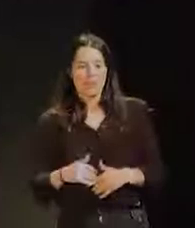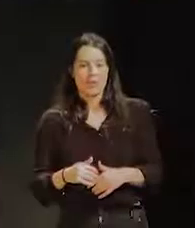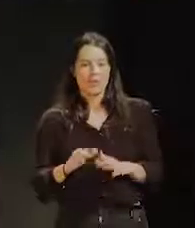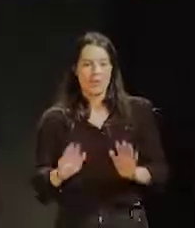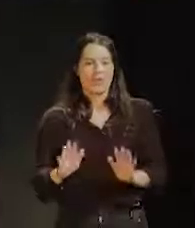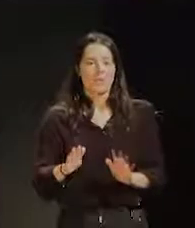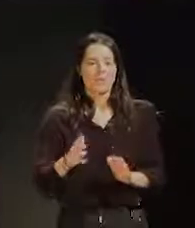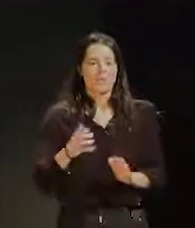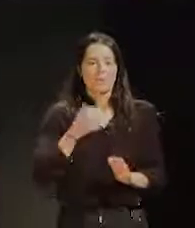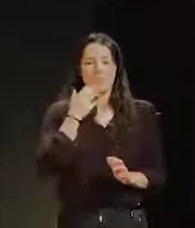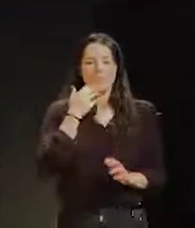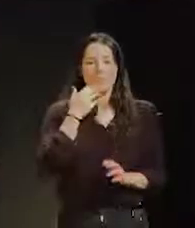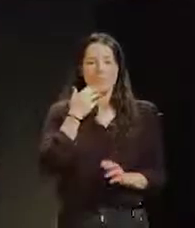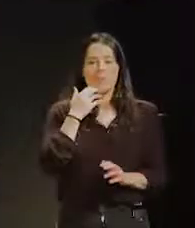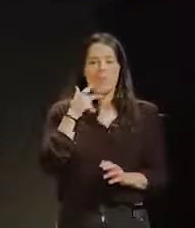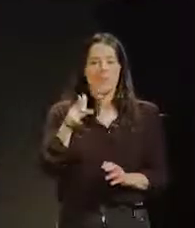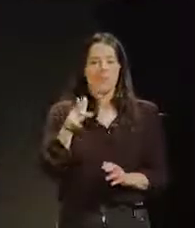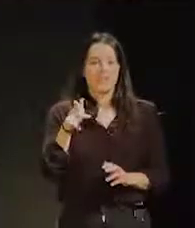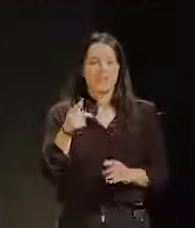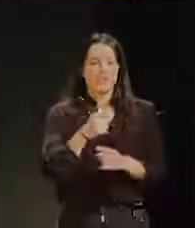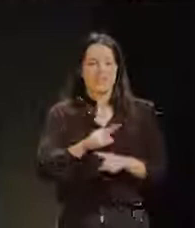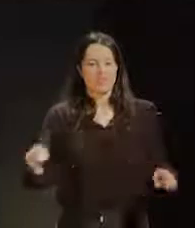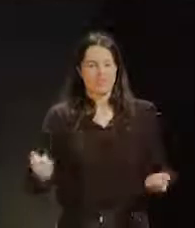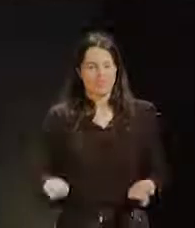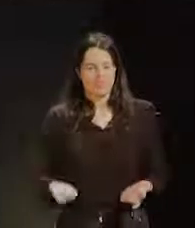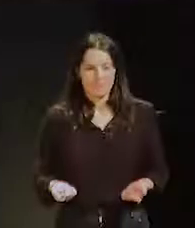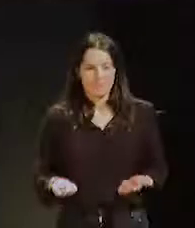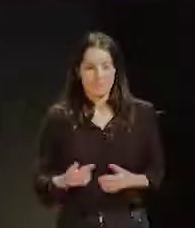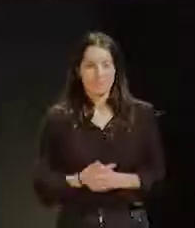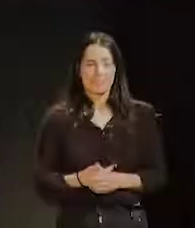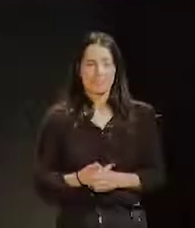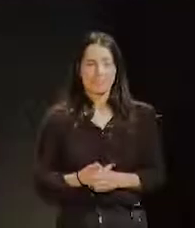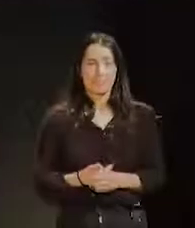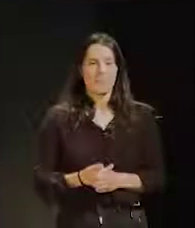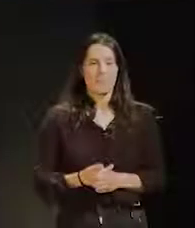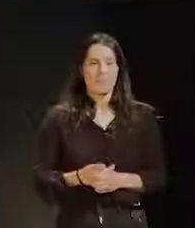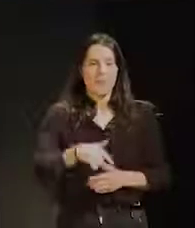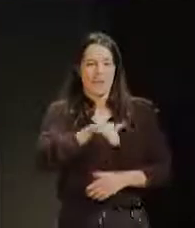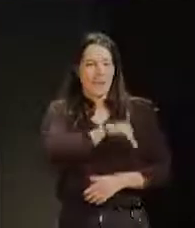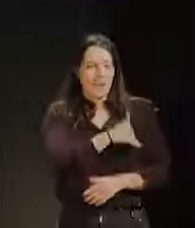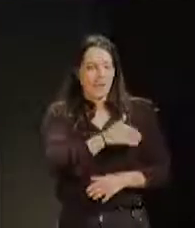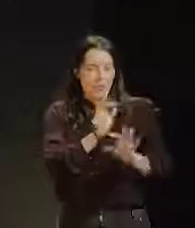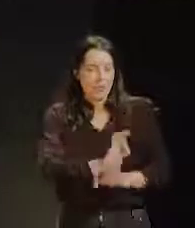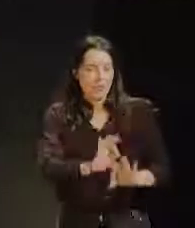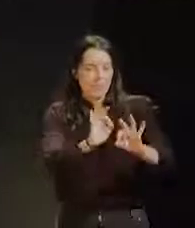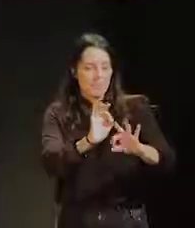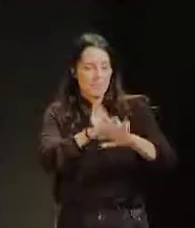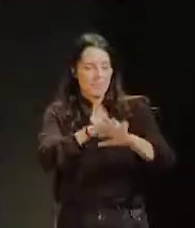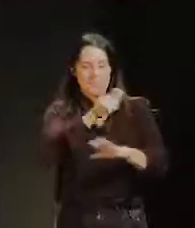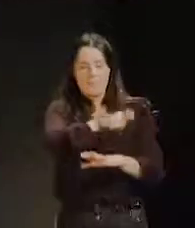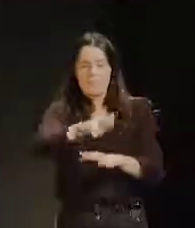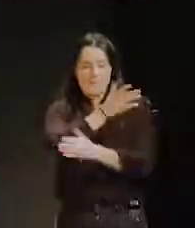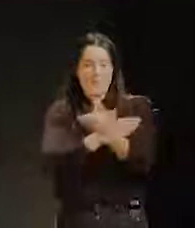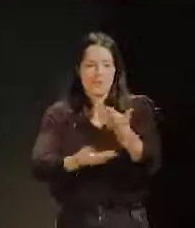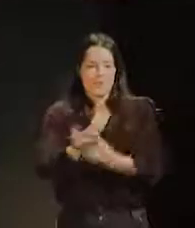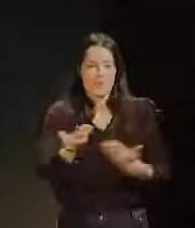No había ni siquiera cierto derecho humano, ni siquiera escuela especial. Porque